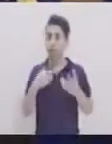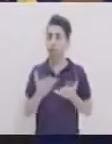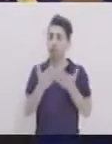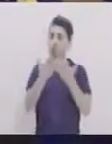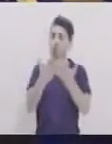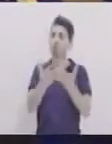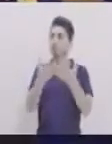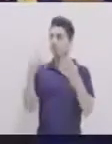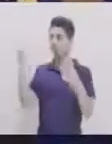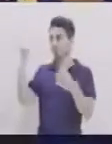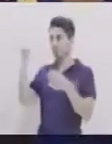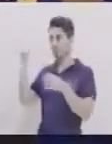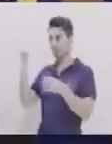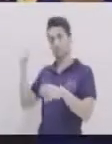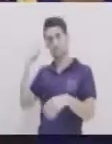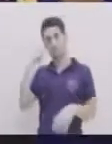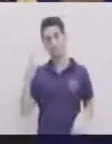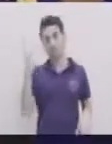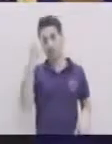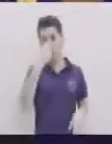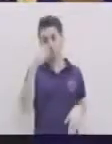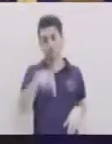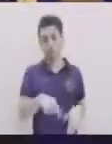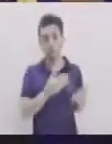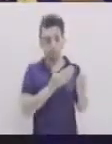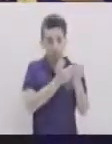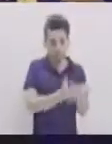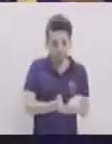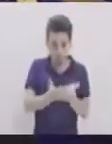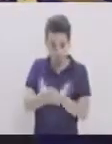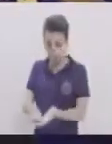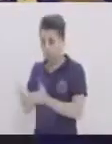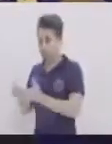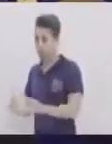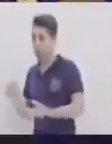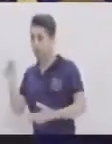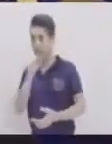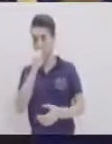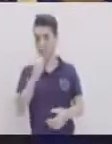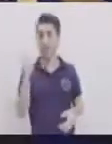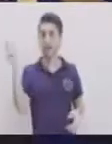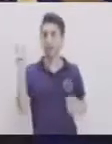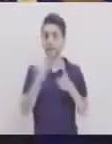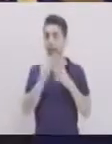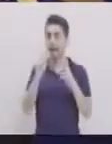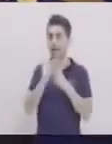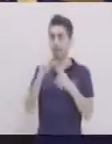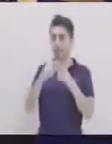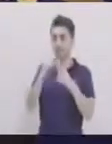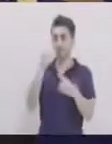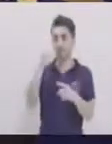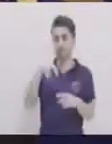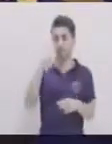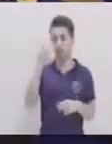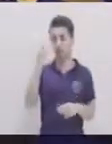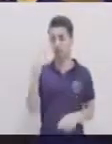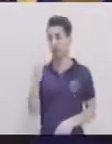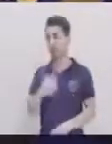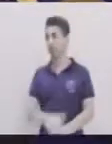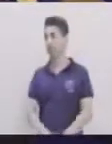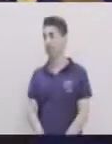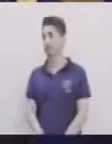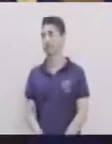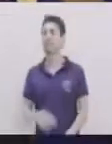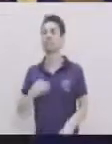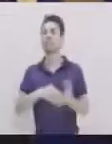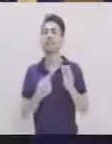las ofrendas que colocamos en este punto cardinal. Y nuestro cantito se llama Ral Nangun. Ral